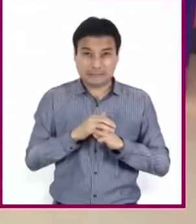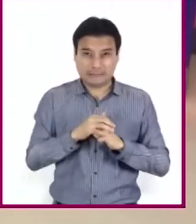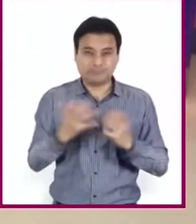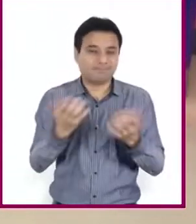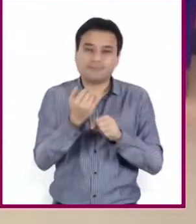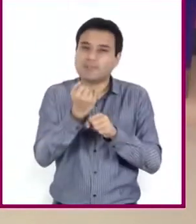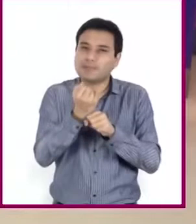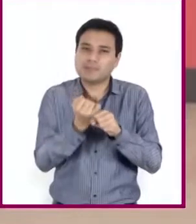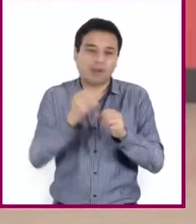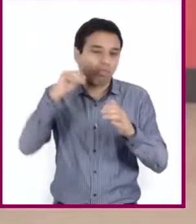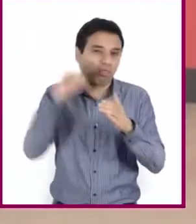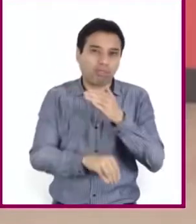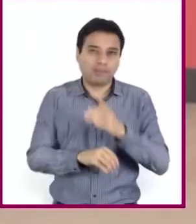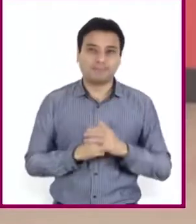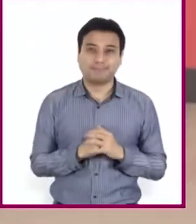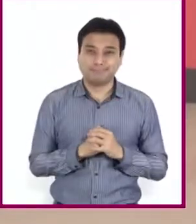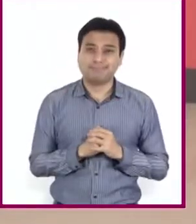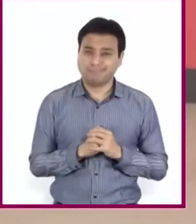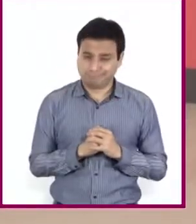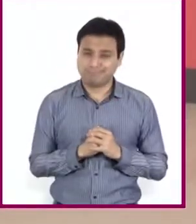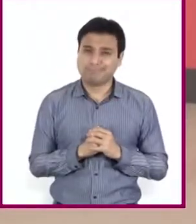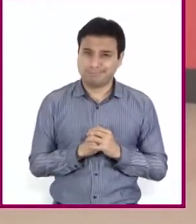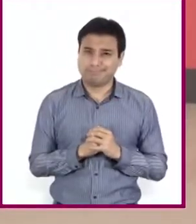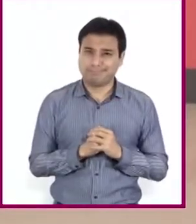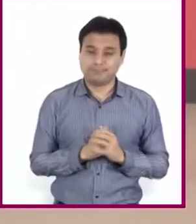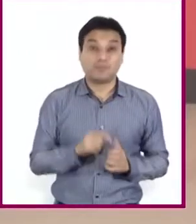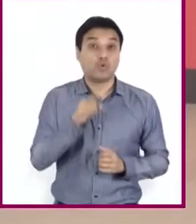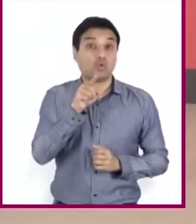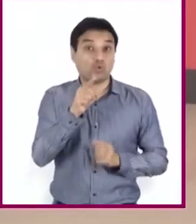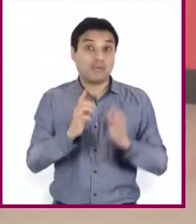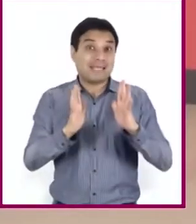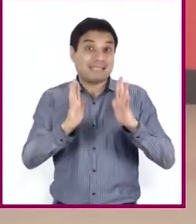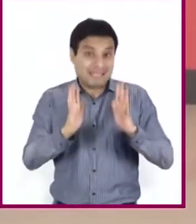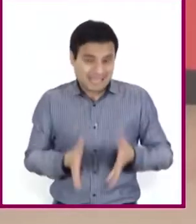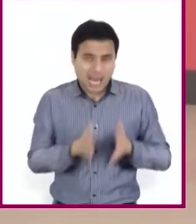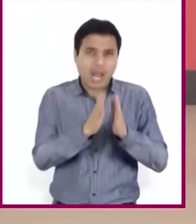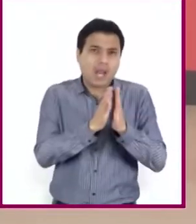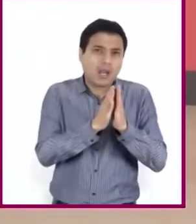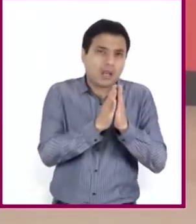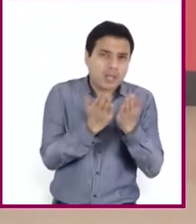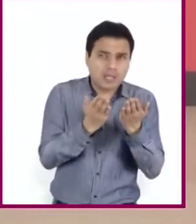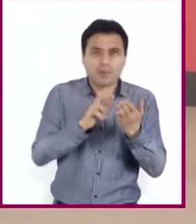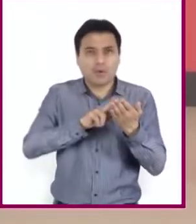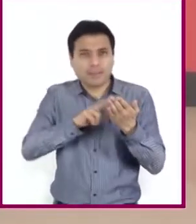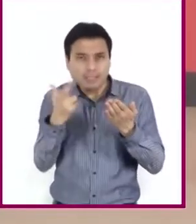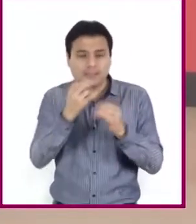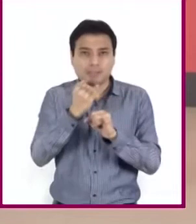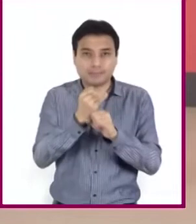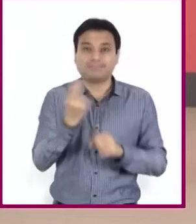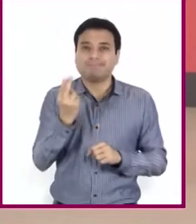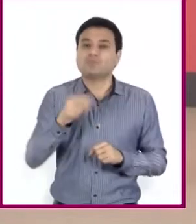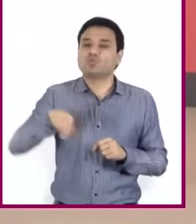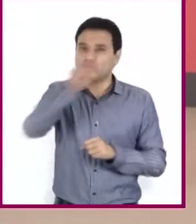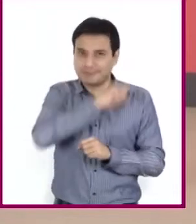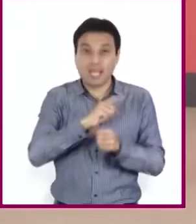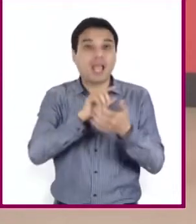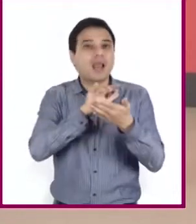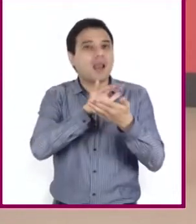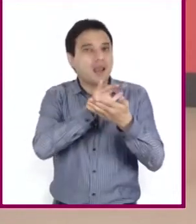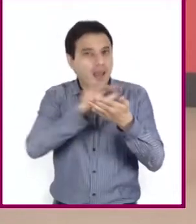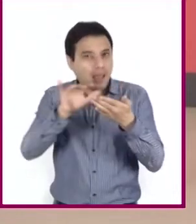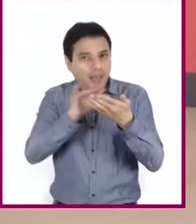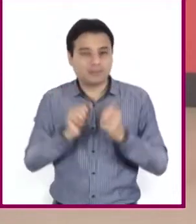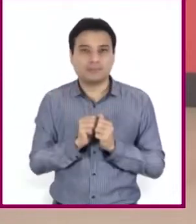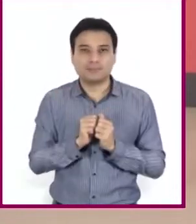prosperará. Una vez que seleccionaron los textos con los que trabajarán, deberán leerlos. Sí, resulta